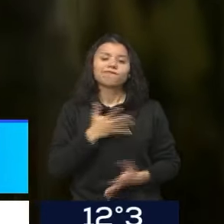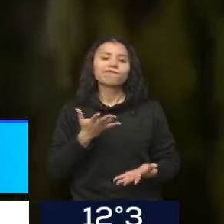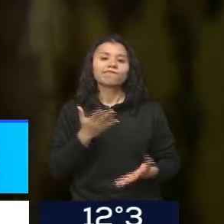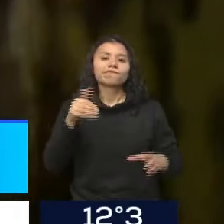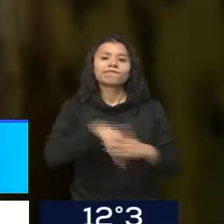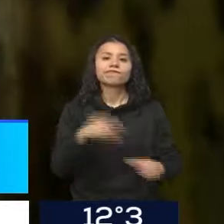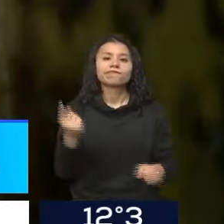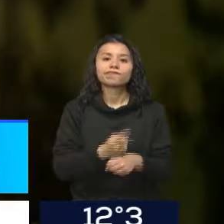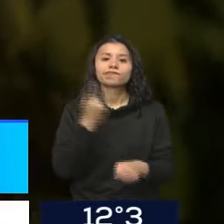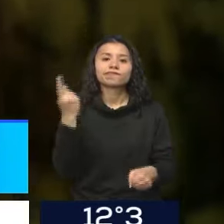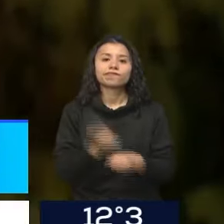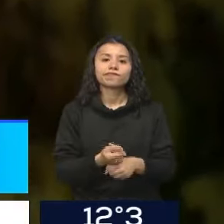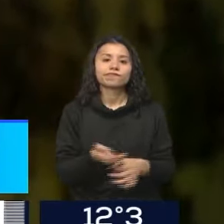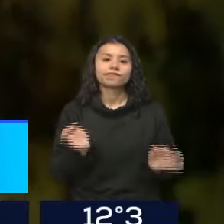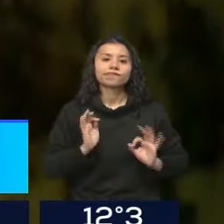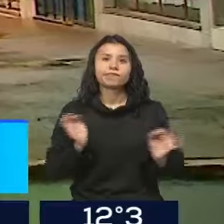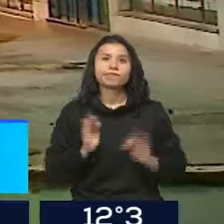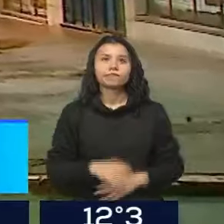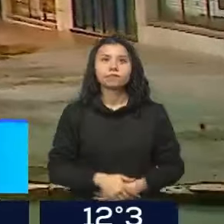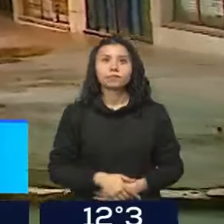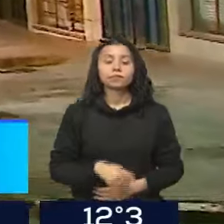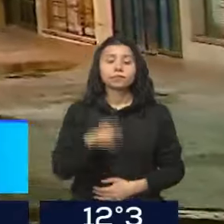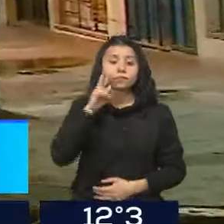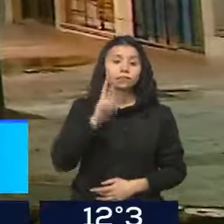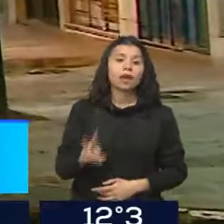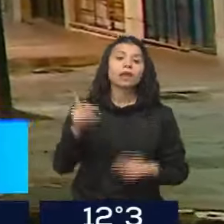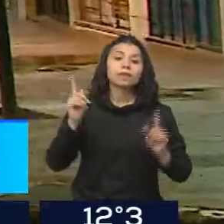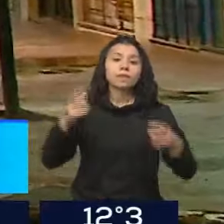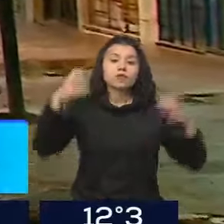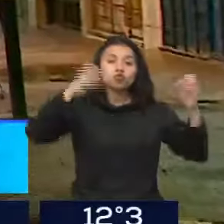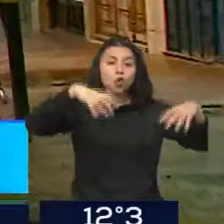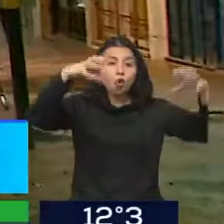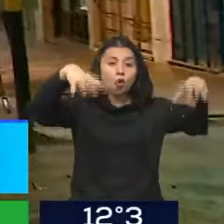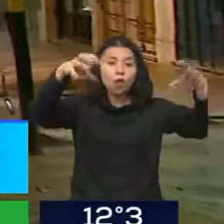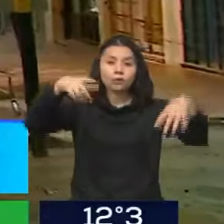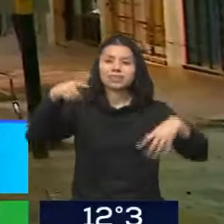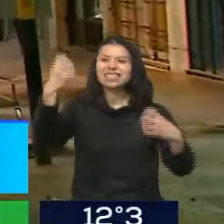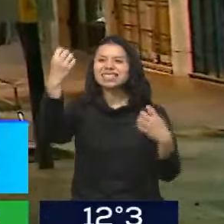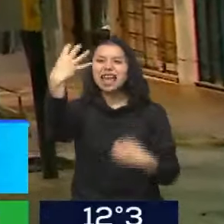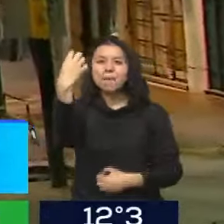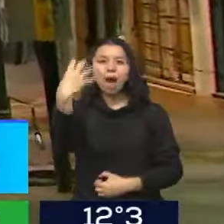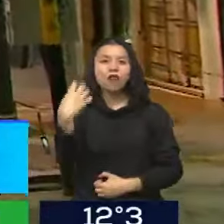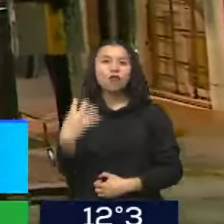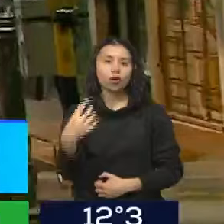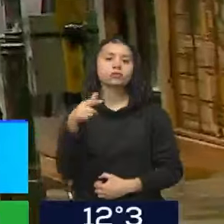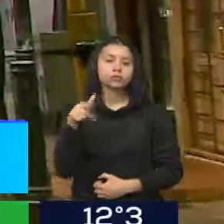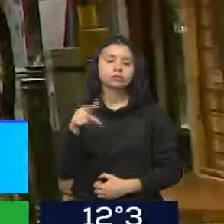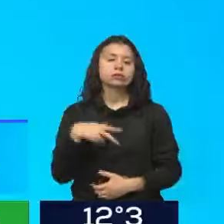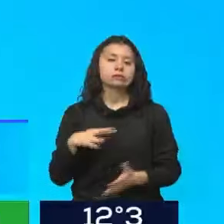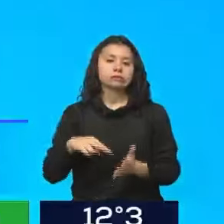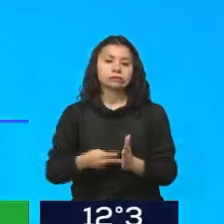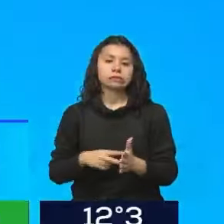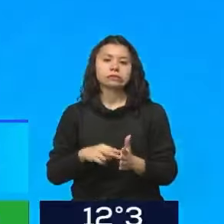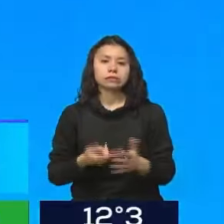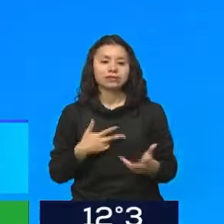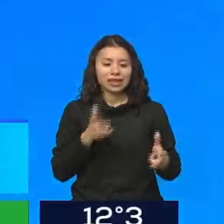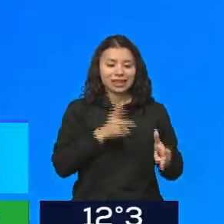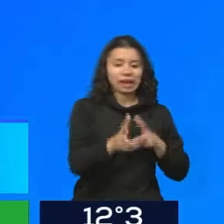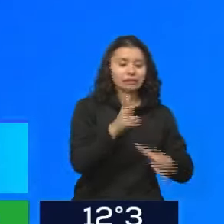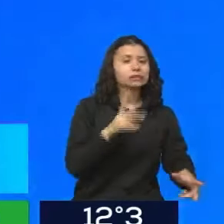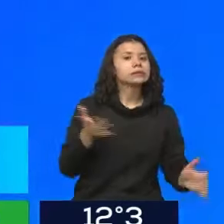afectó parte de la red semafórica y complicó el tránsito en varias intersecciones del centro mendocino. Mientras que en la alta